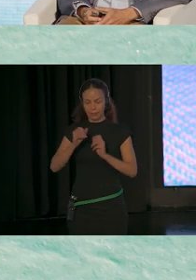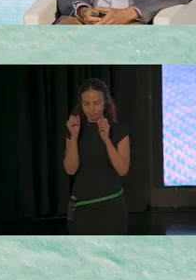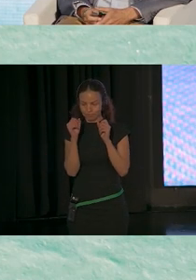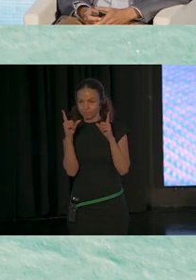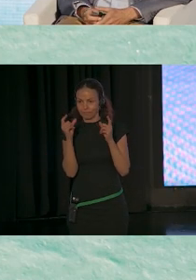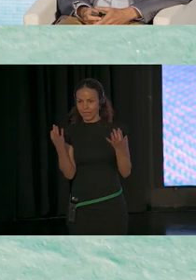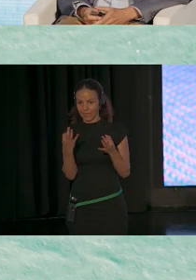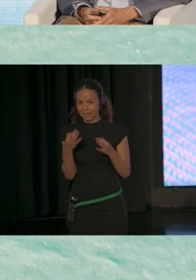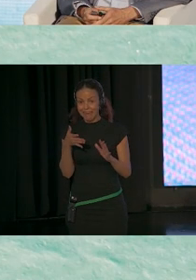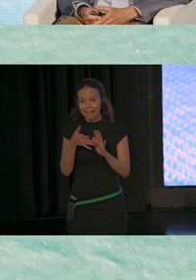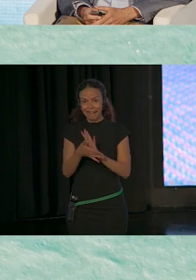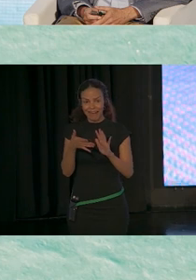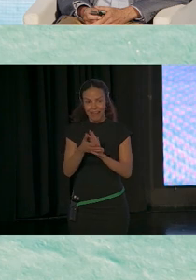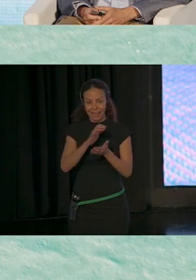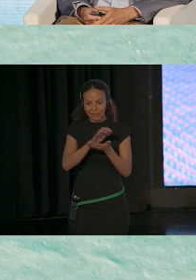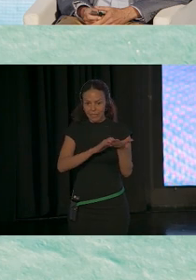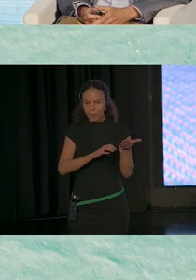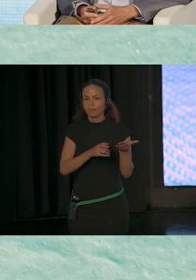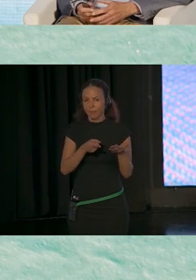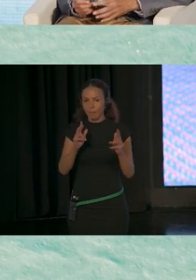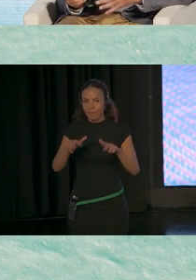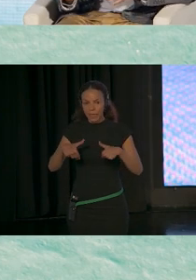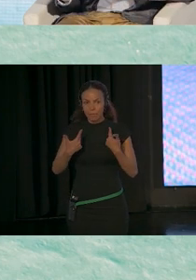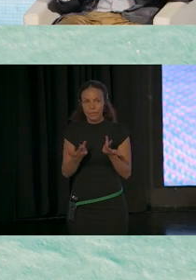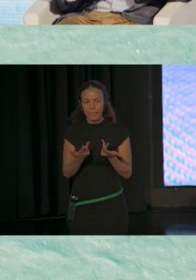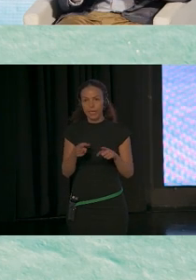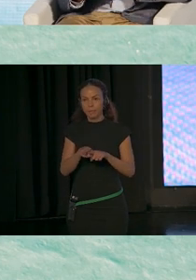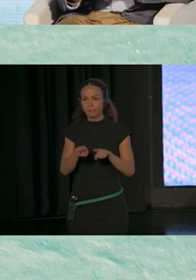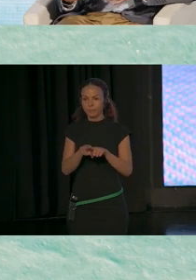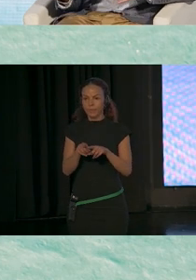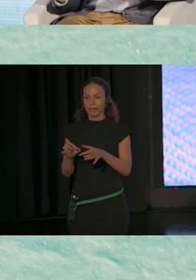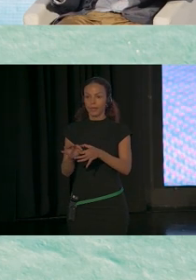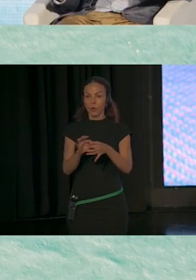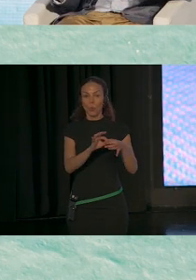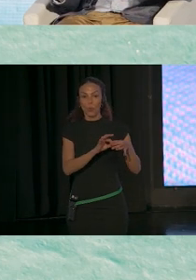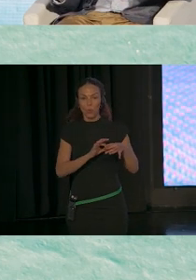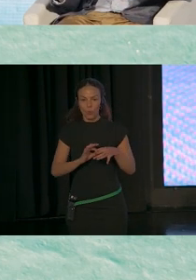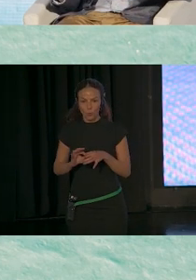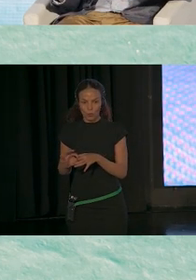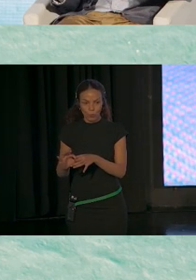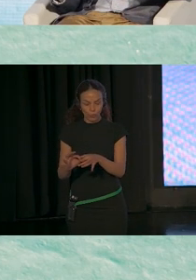narrativa es una narrativa que nos permite, pues eso, aunar,